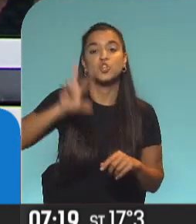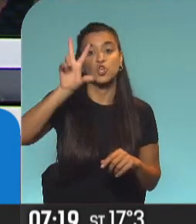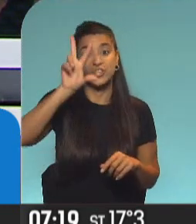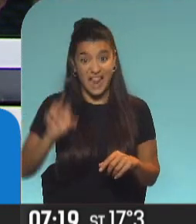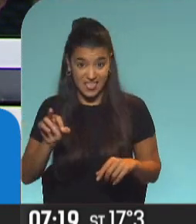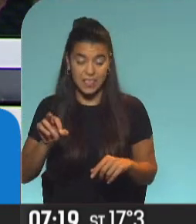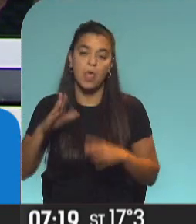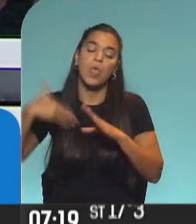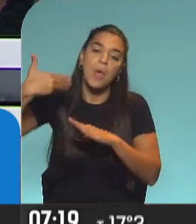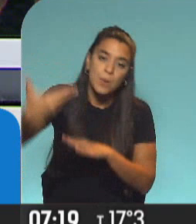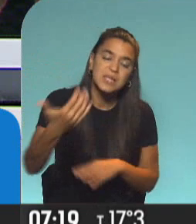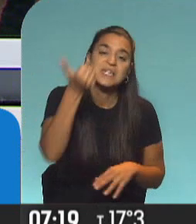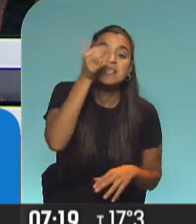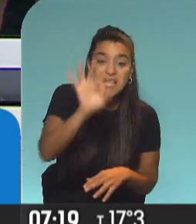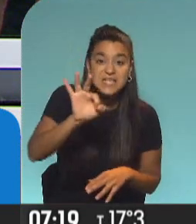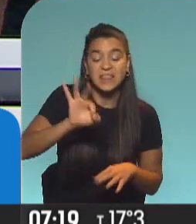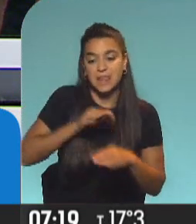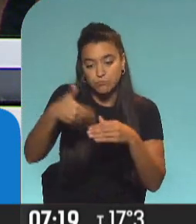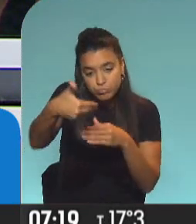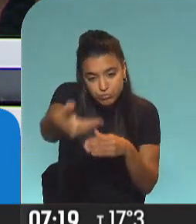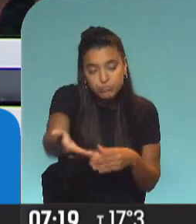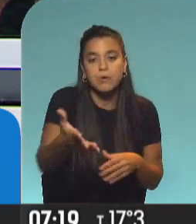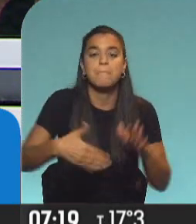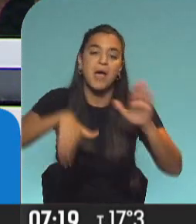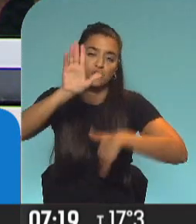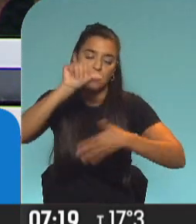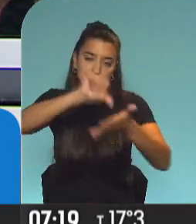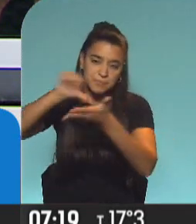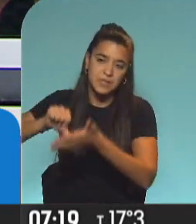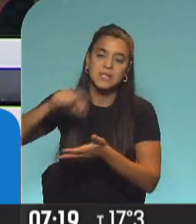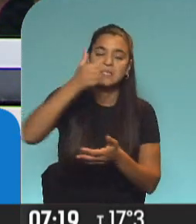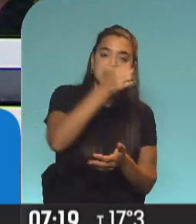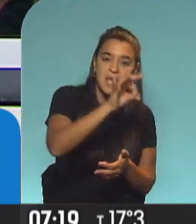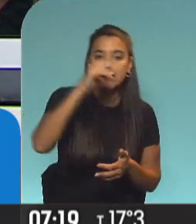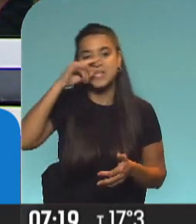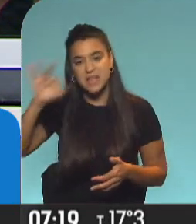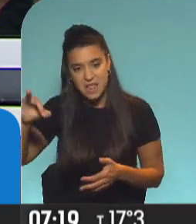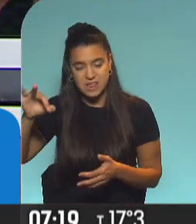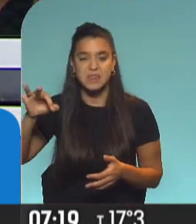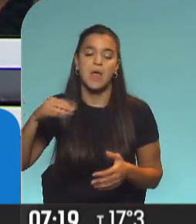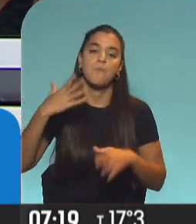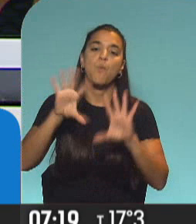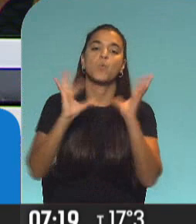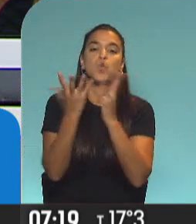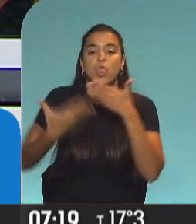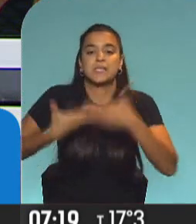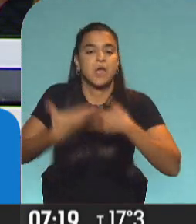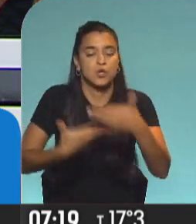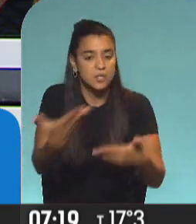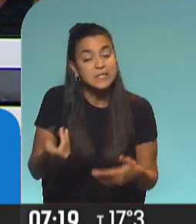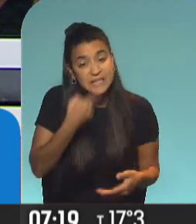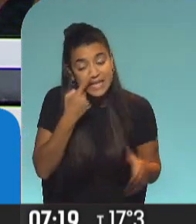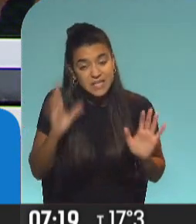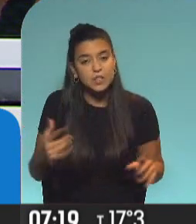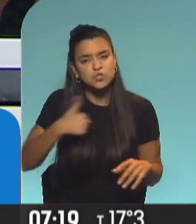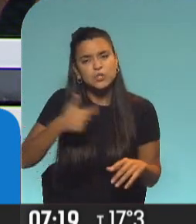escandinavos, y después a partir de los 60, la mayor parte de los países, como estamos viendo ahí, 60-70 del mundo desarrollado. Es interesante, estaba revisando